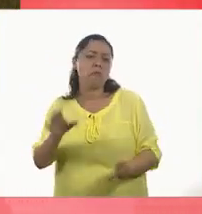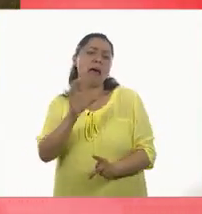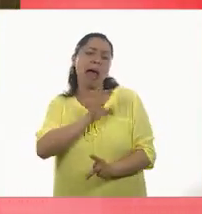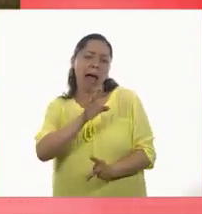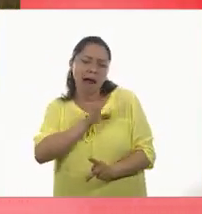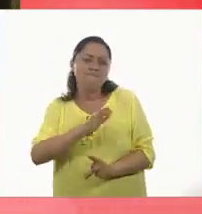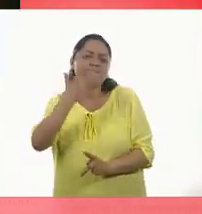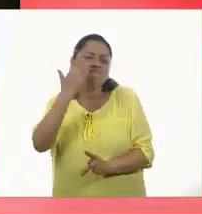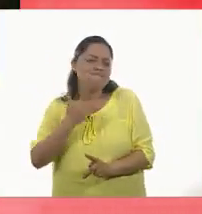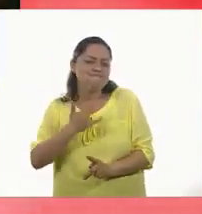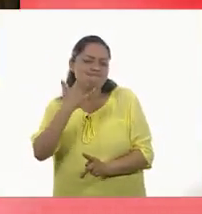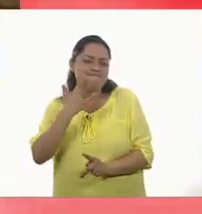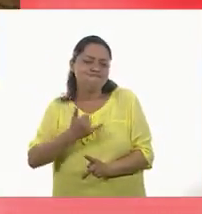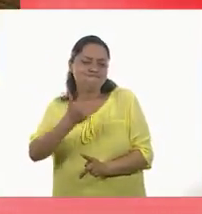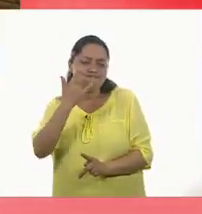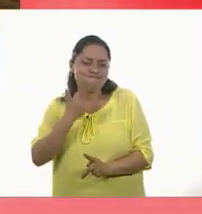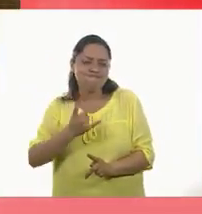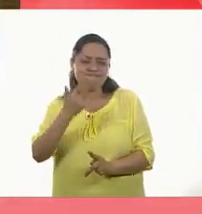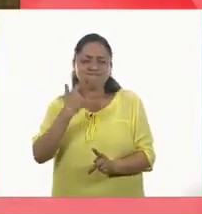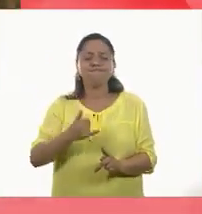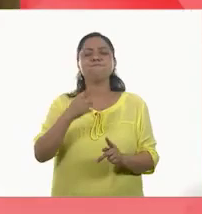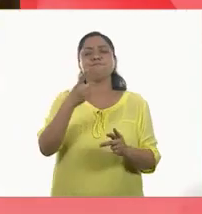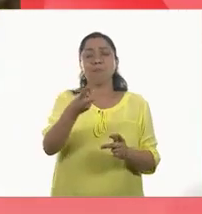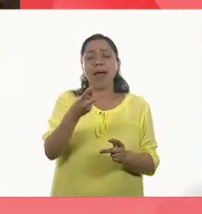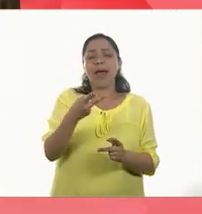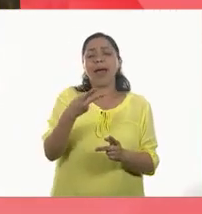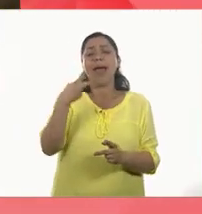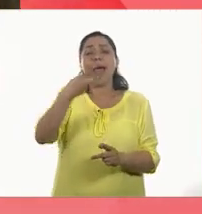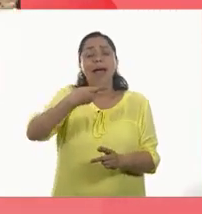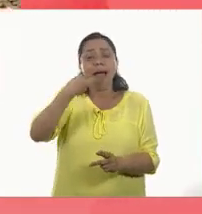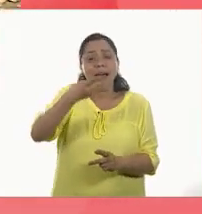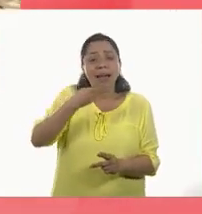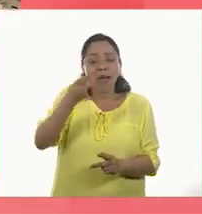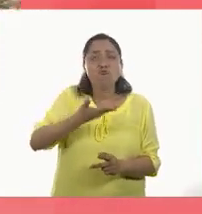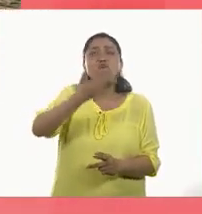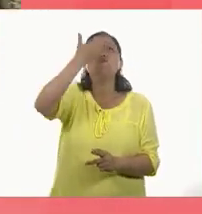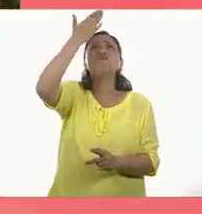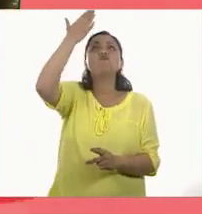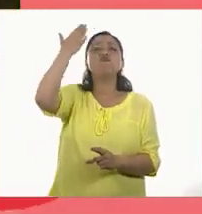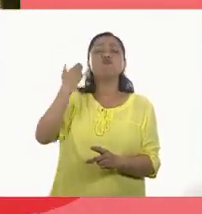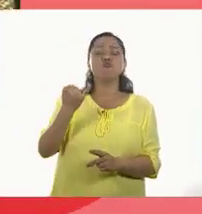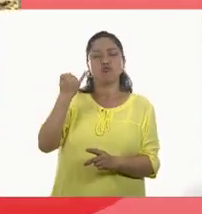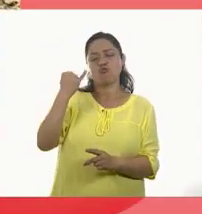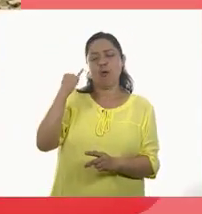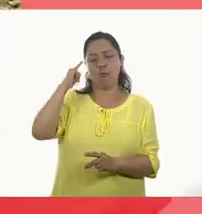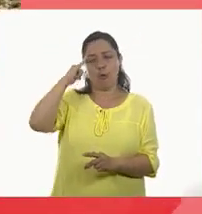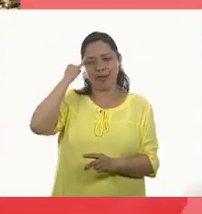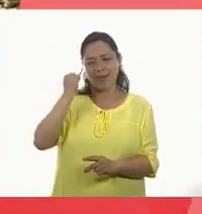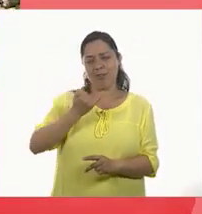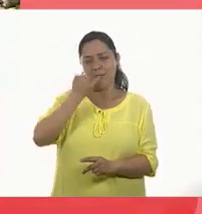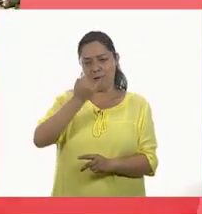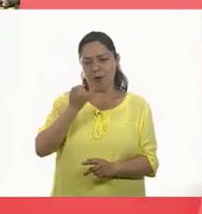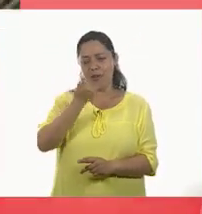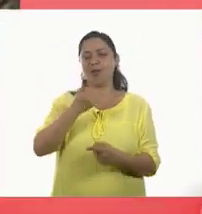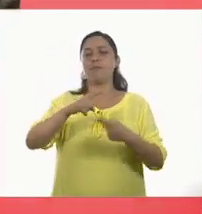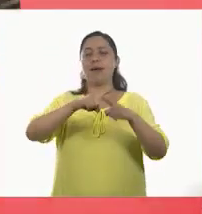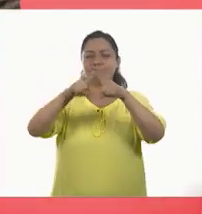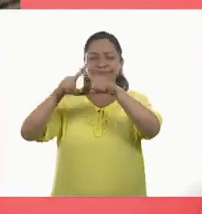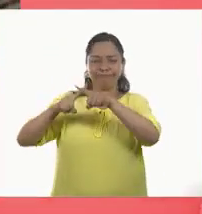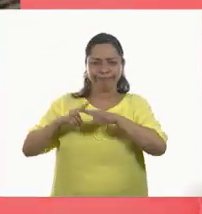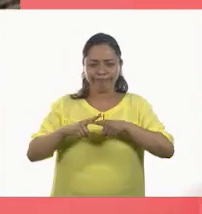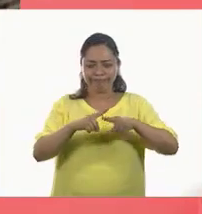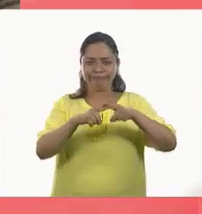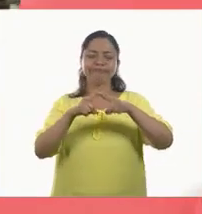en el concierto nacional. Un habla que le viene de las lenguas originales, maya, chontalo, yocotán y